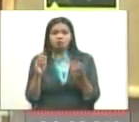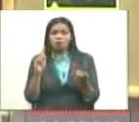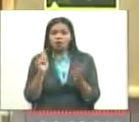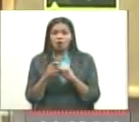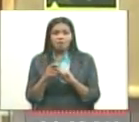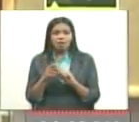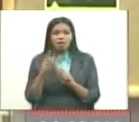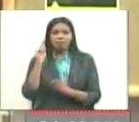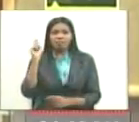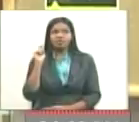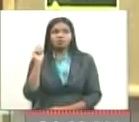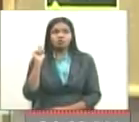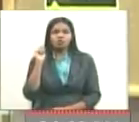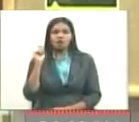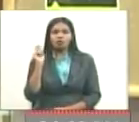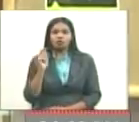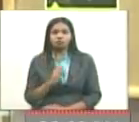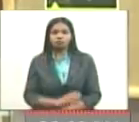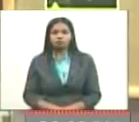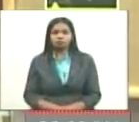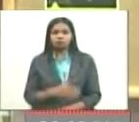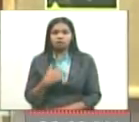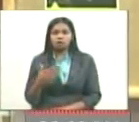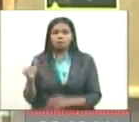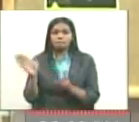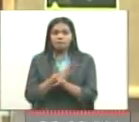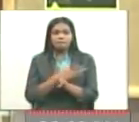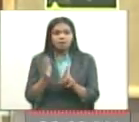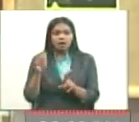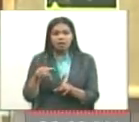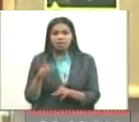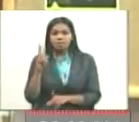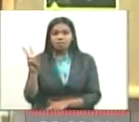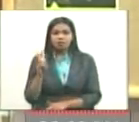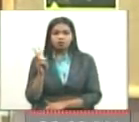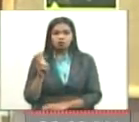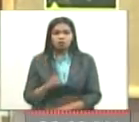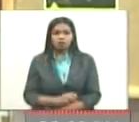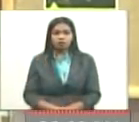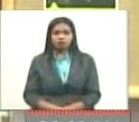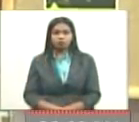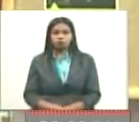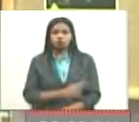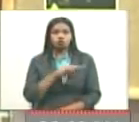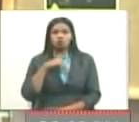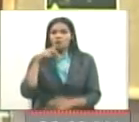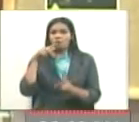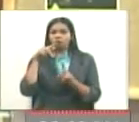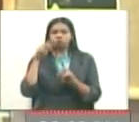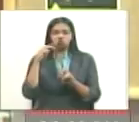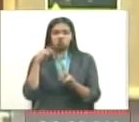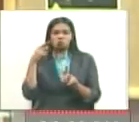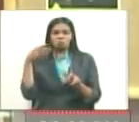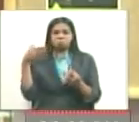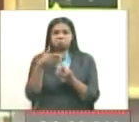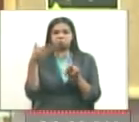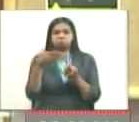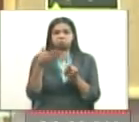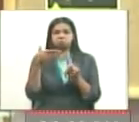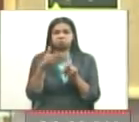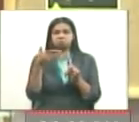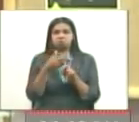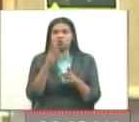diputados que dieron un golpe de Estado, que los estamos acusando injustamente. Vamos a ver